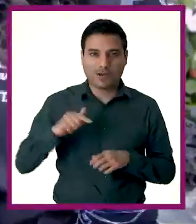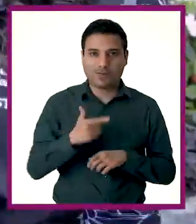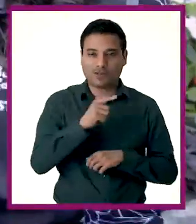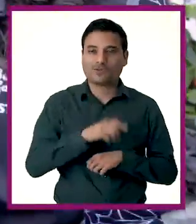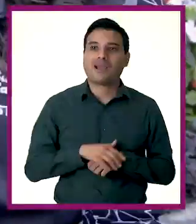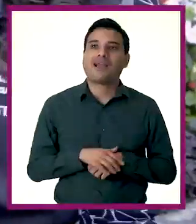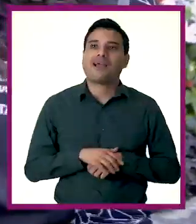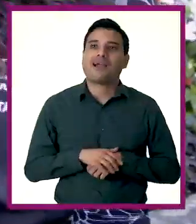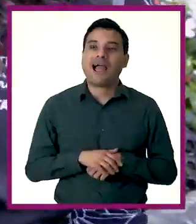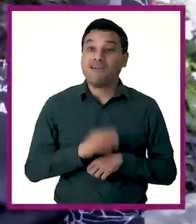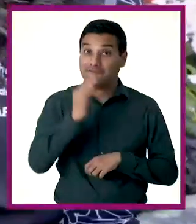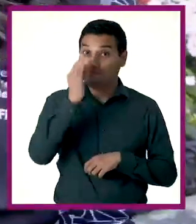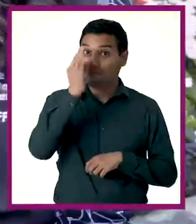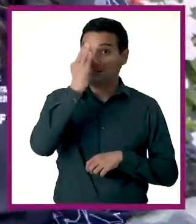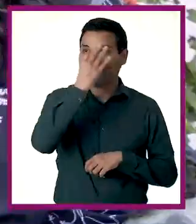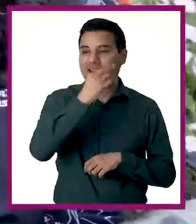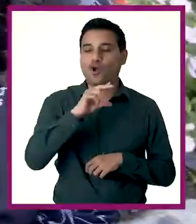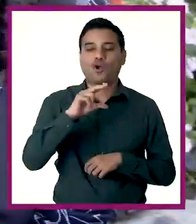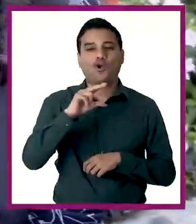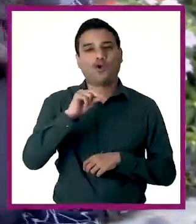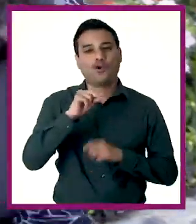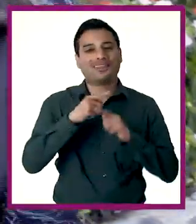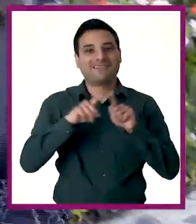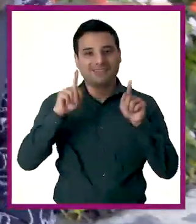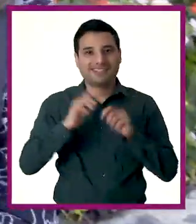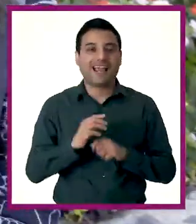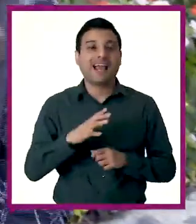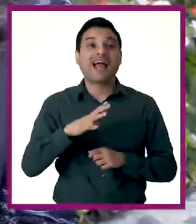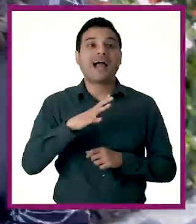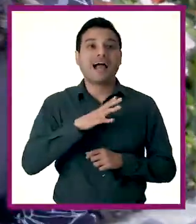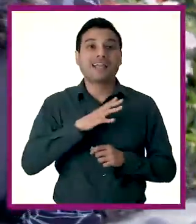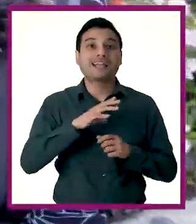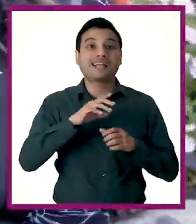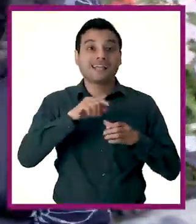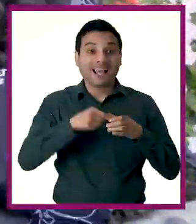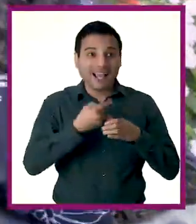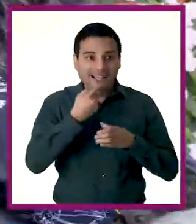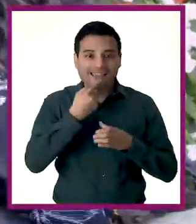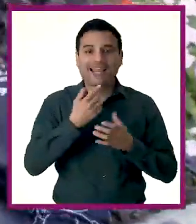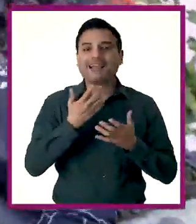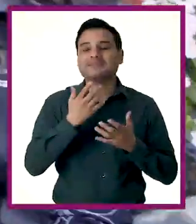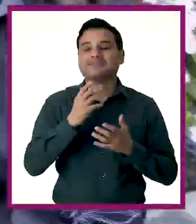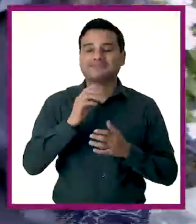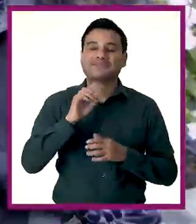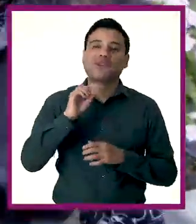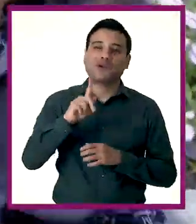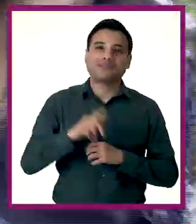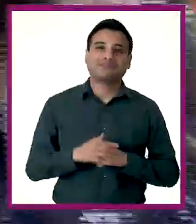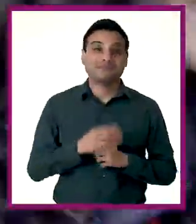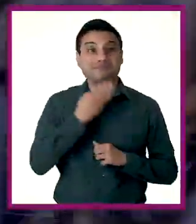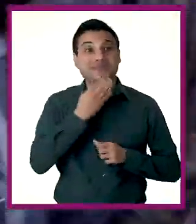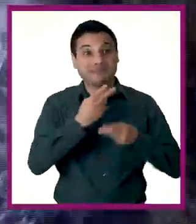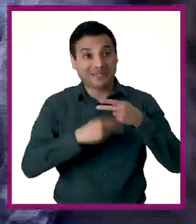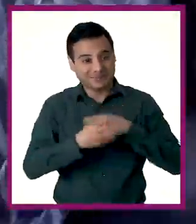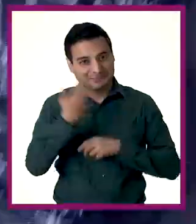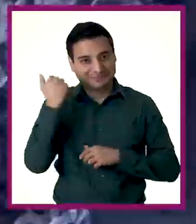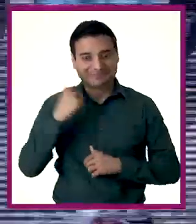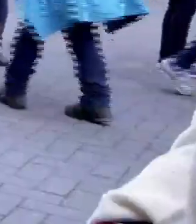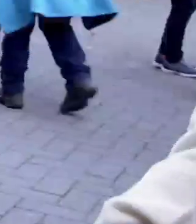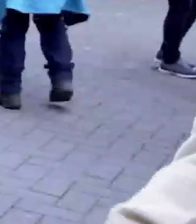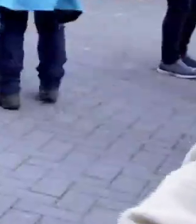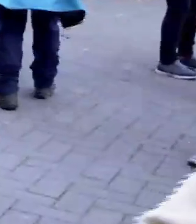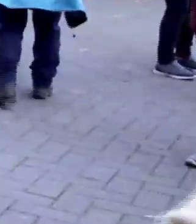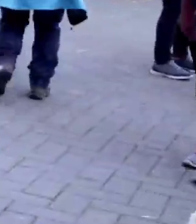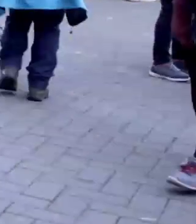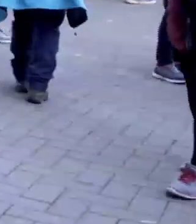Guanajuato. Y tenemos aquí, ah, no sé, son de Irapuato, fresas, te iba a Fresas, tenemos cajeta. ¿Vamos? Adelante, bienvenido.